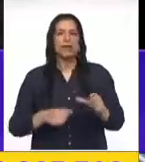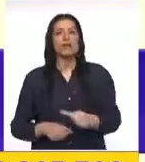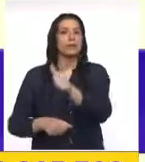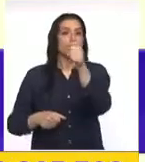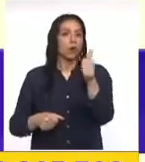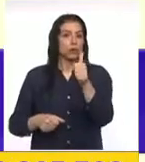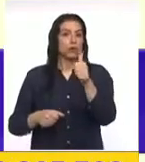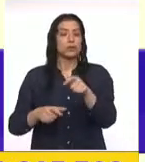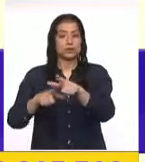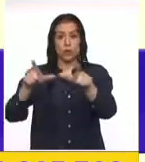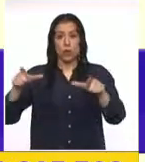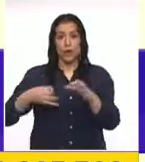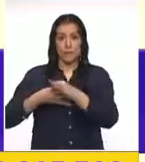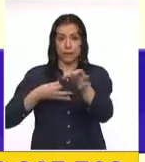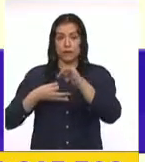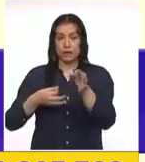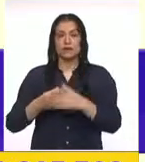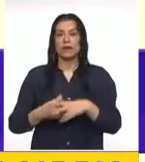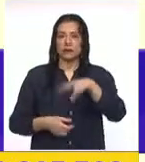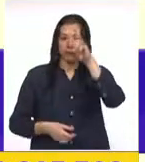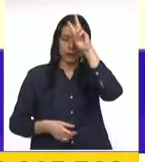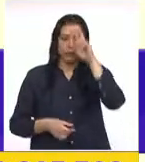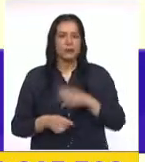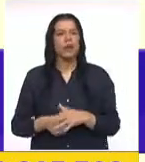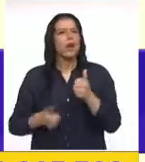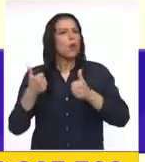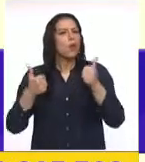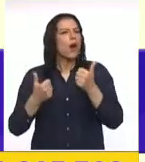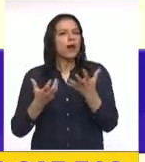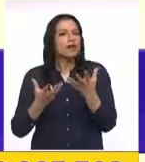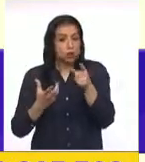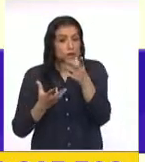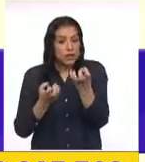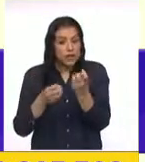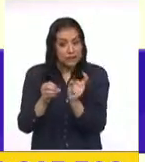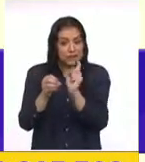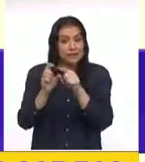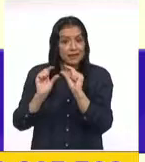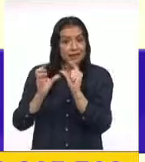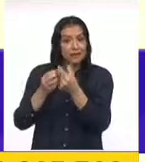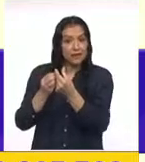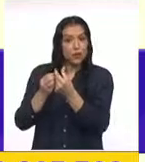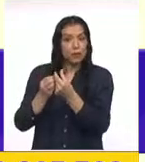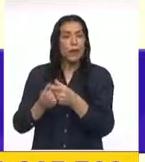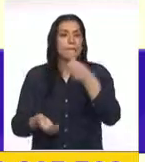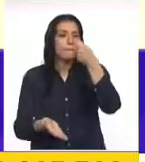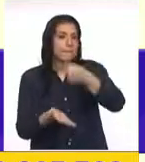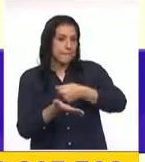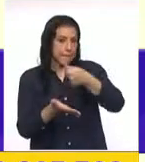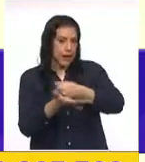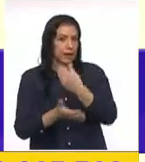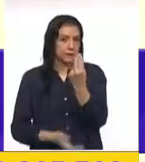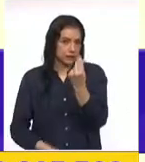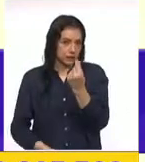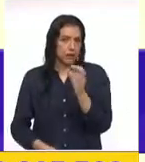país. ¿Qué le digo? ¿Cuál es el requisito indispensable para permanecer en el grupo? ¿Es pagar dinero